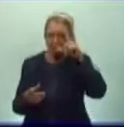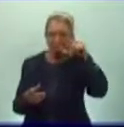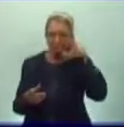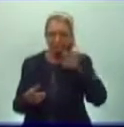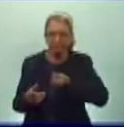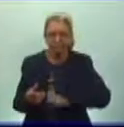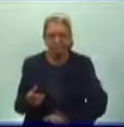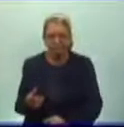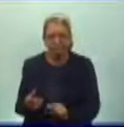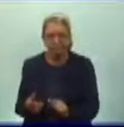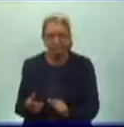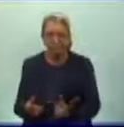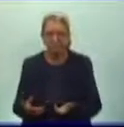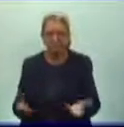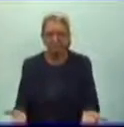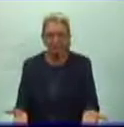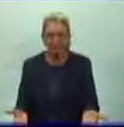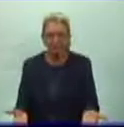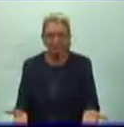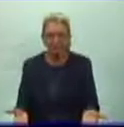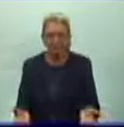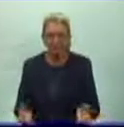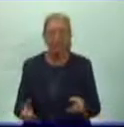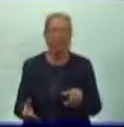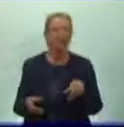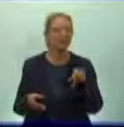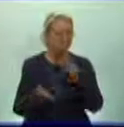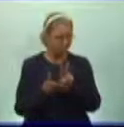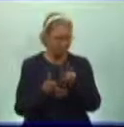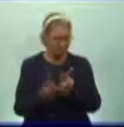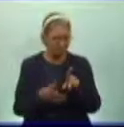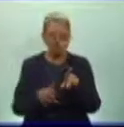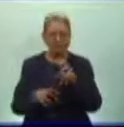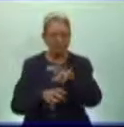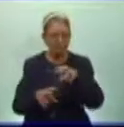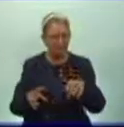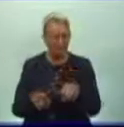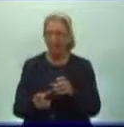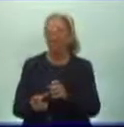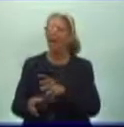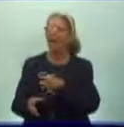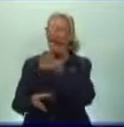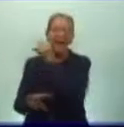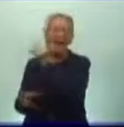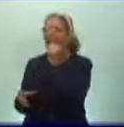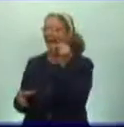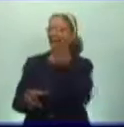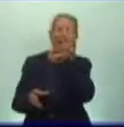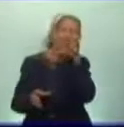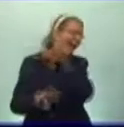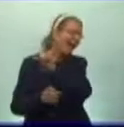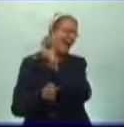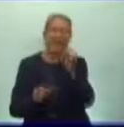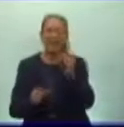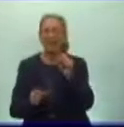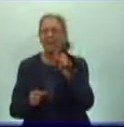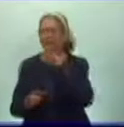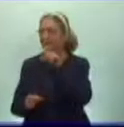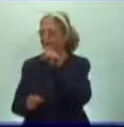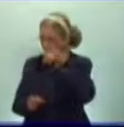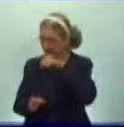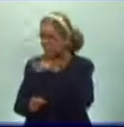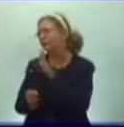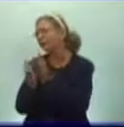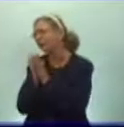los pichones. Los visitantes siguieron cantando. Ella les pidió de favor que se callaran. Desde ese día